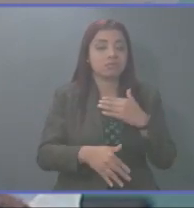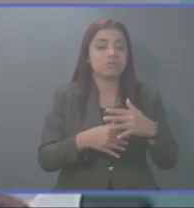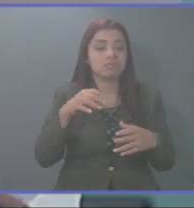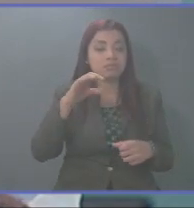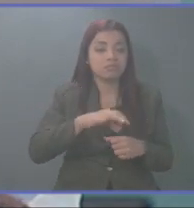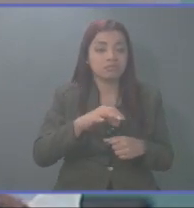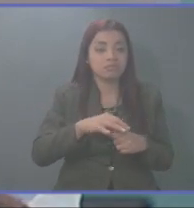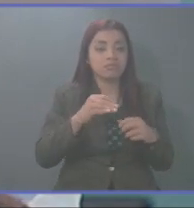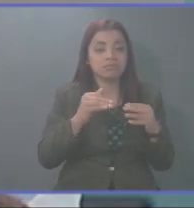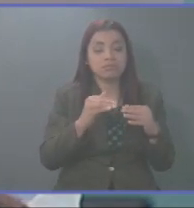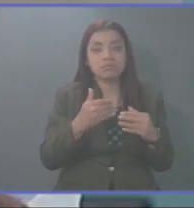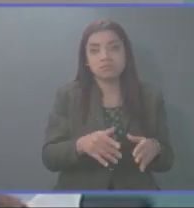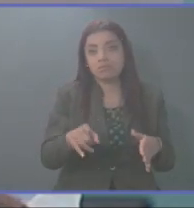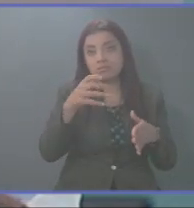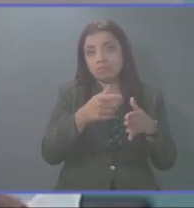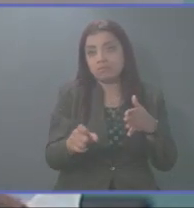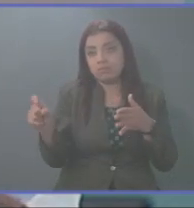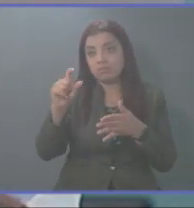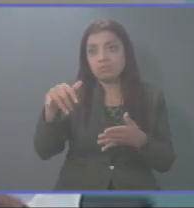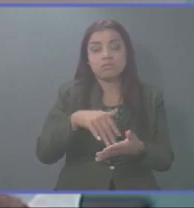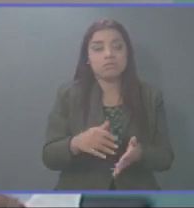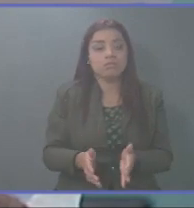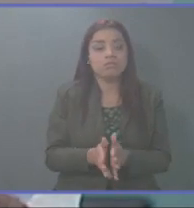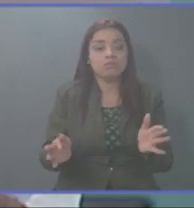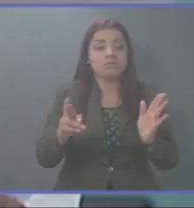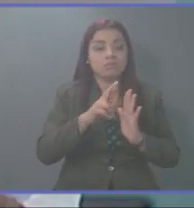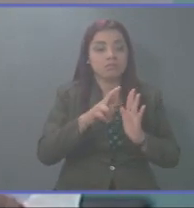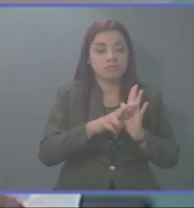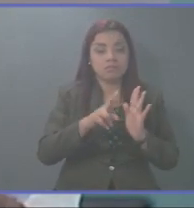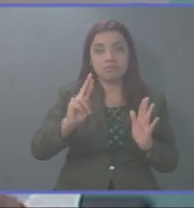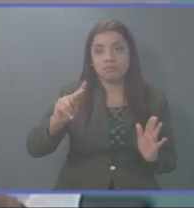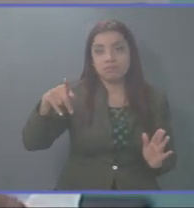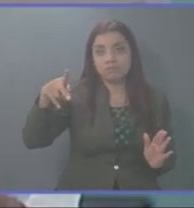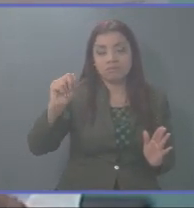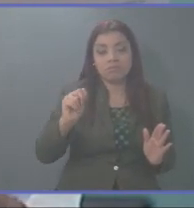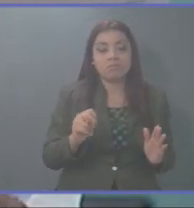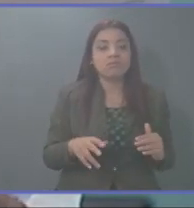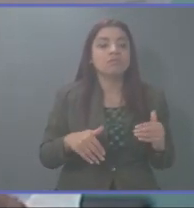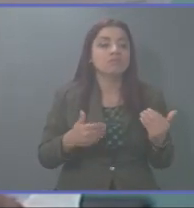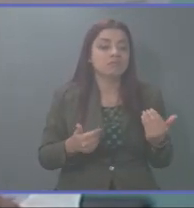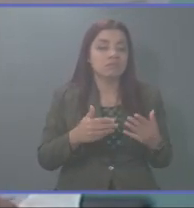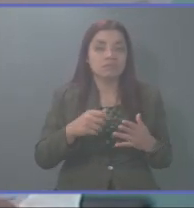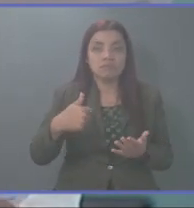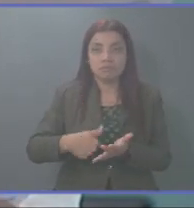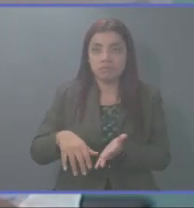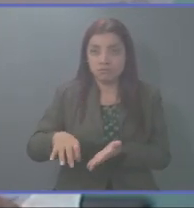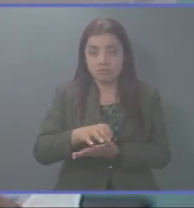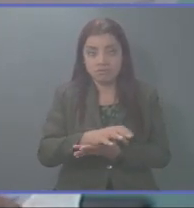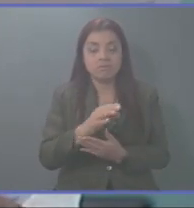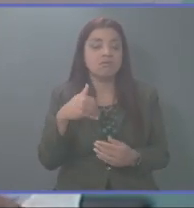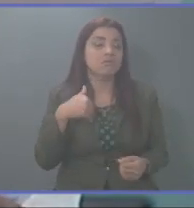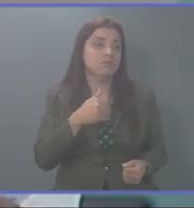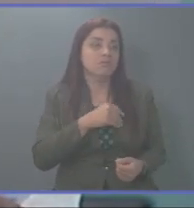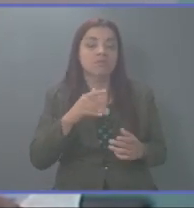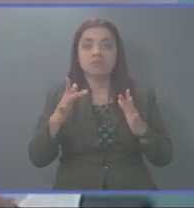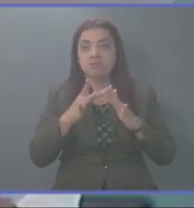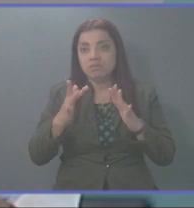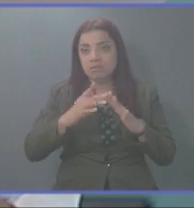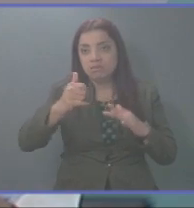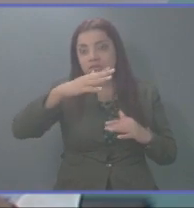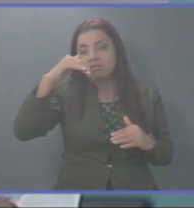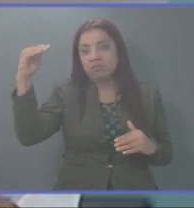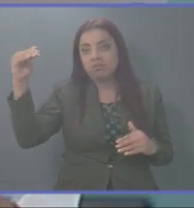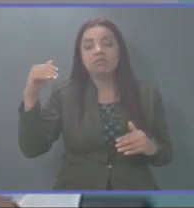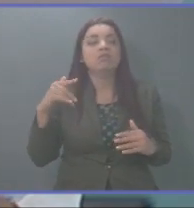sino también a otras instituciones públicas como el Registro Nacional de las Personas Naturales, las municipalidades, el Ministerio de Relaciones Exteriores y